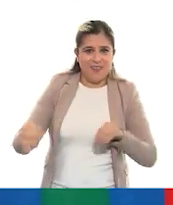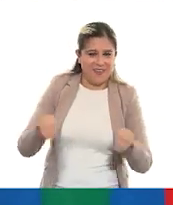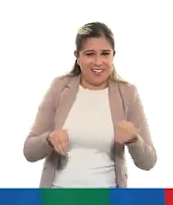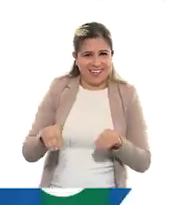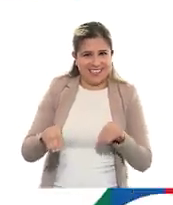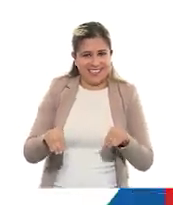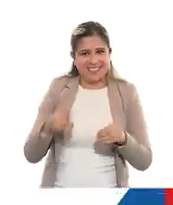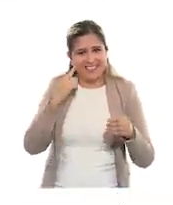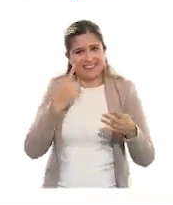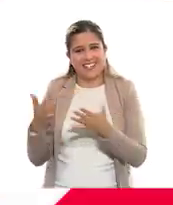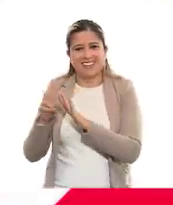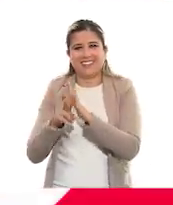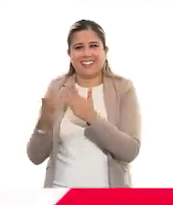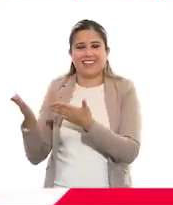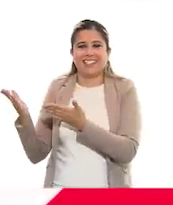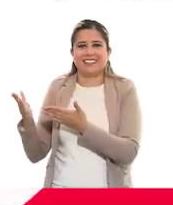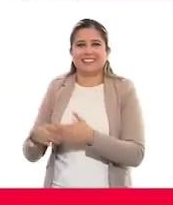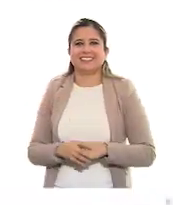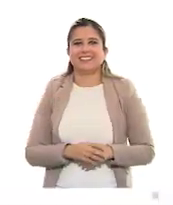poco.